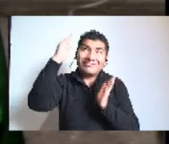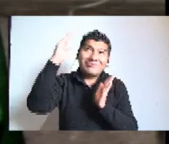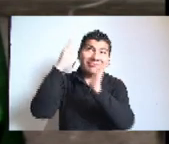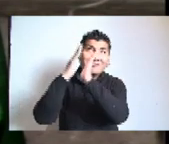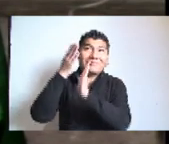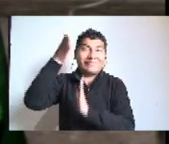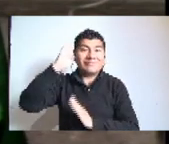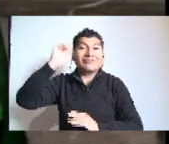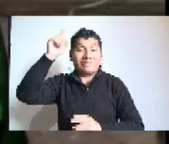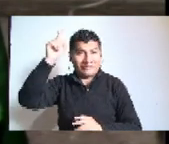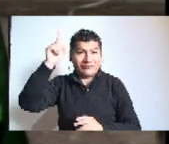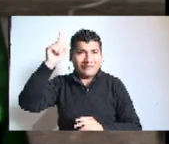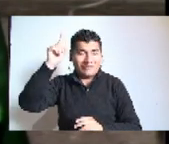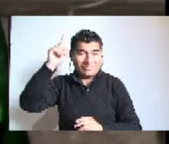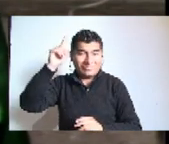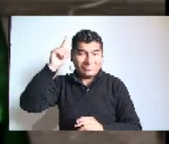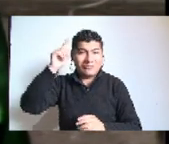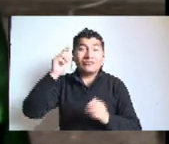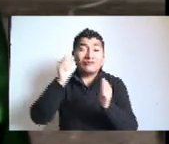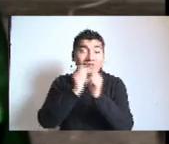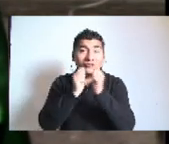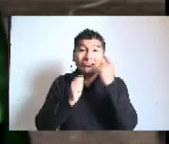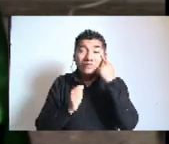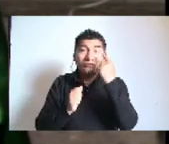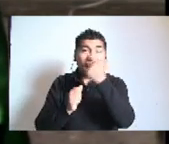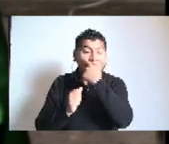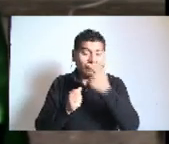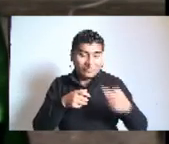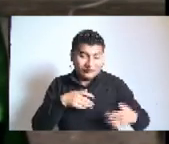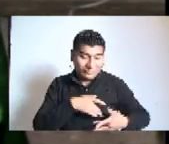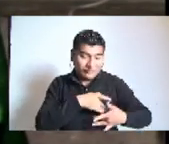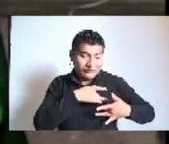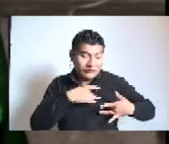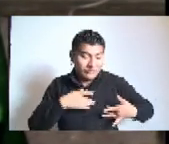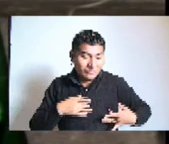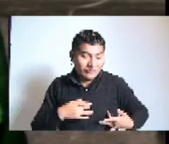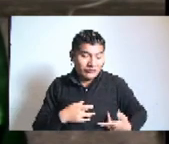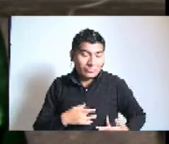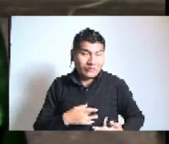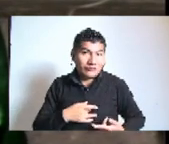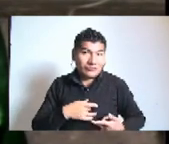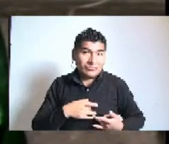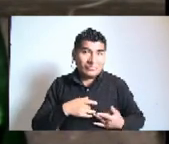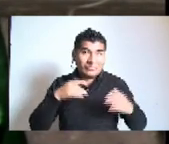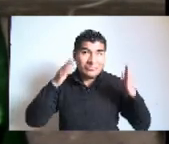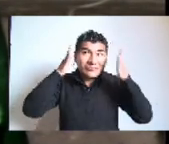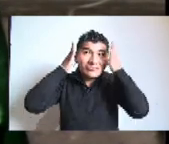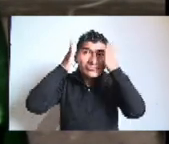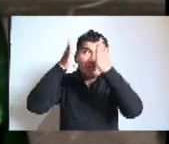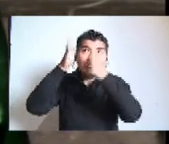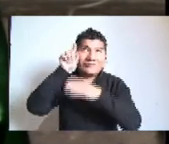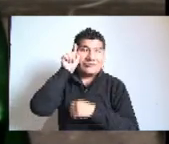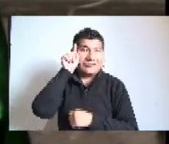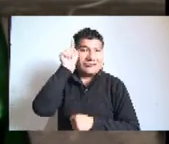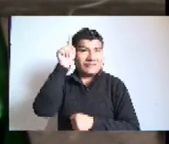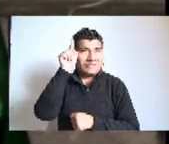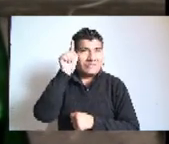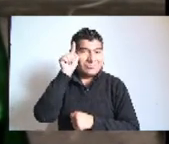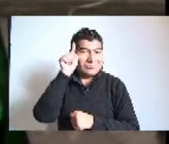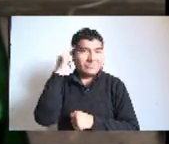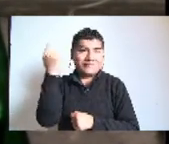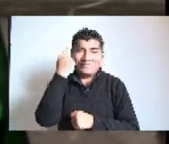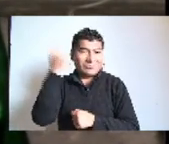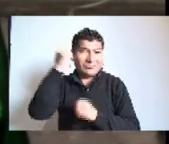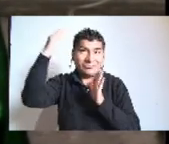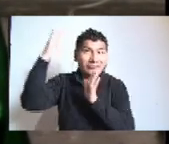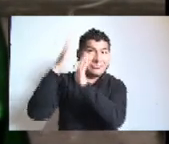de Dios, estar con los ojos y el corazón solo concentrados en Dios. Estar